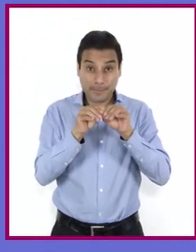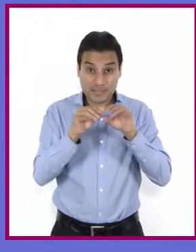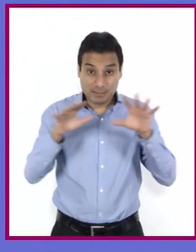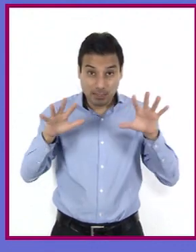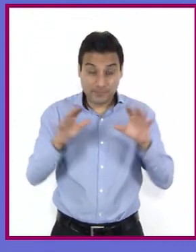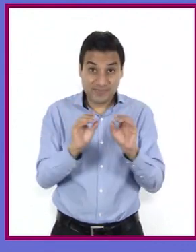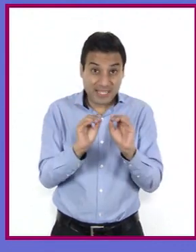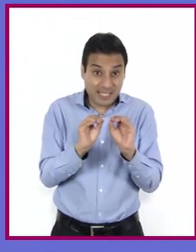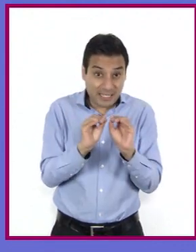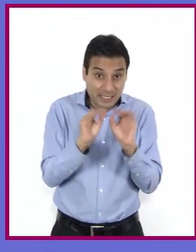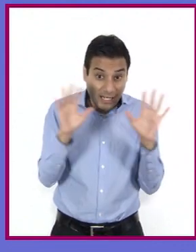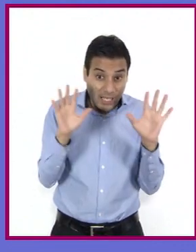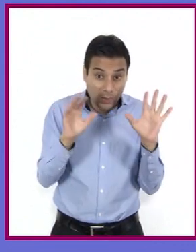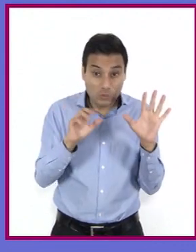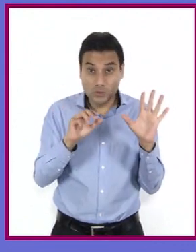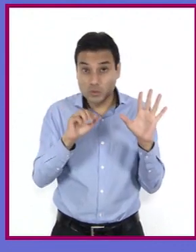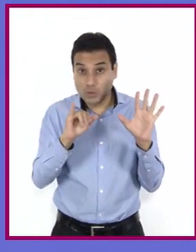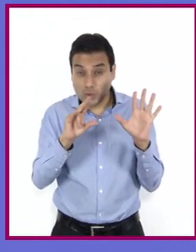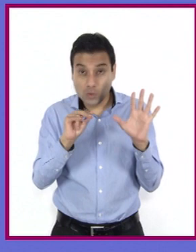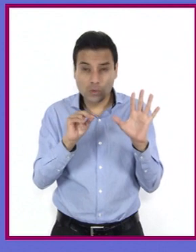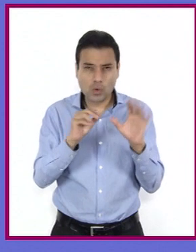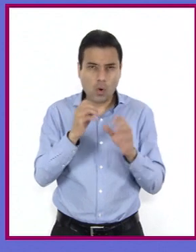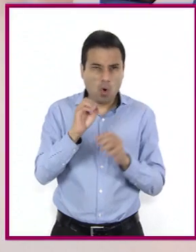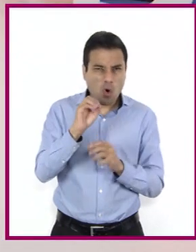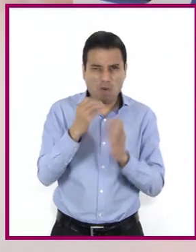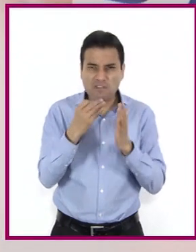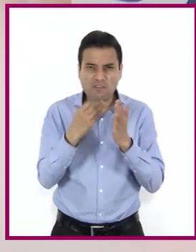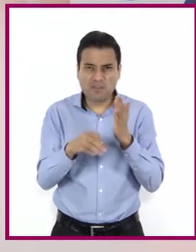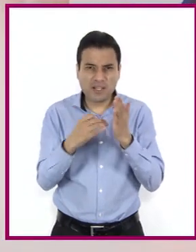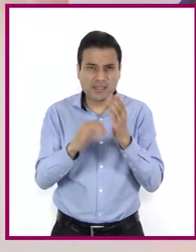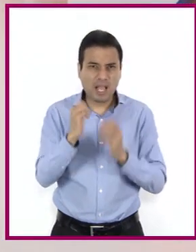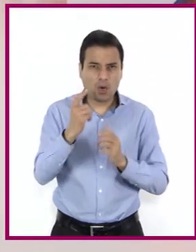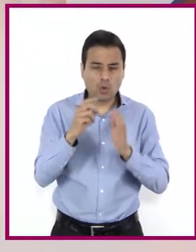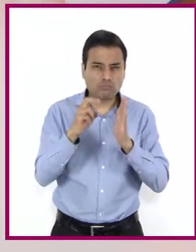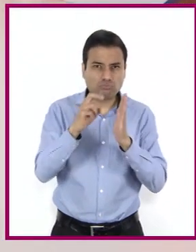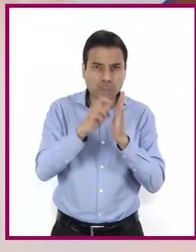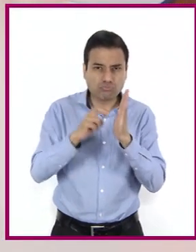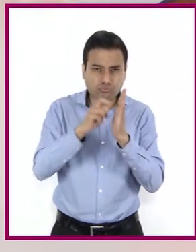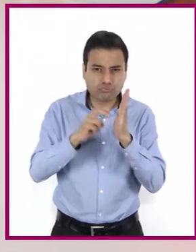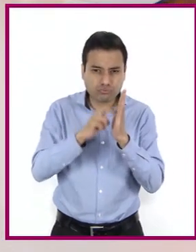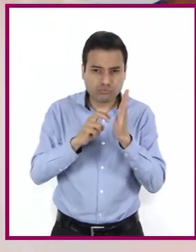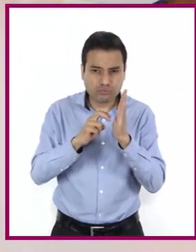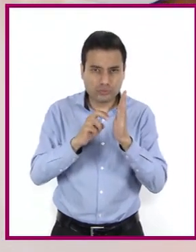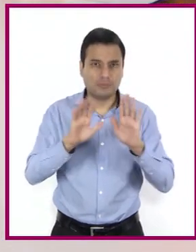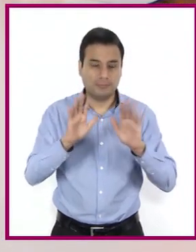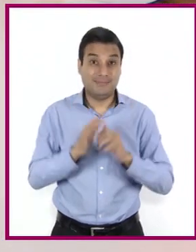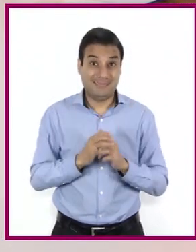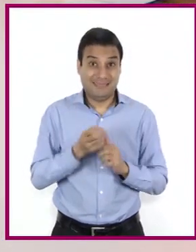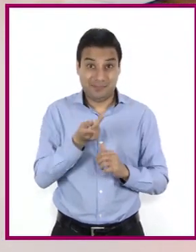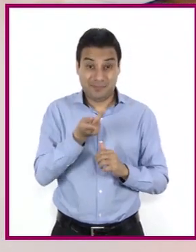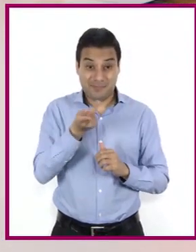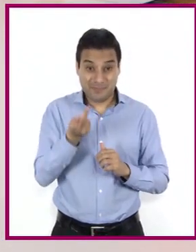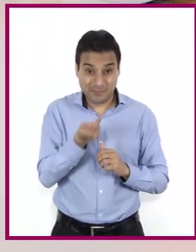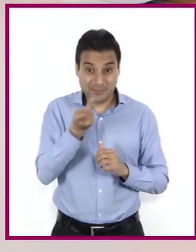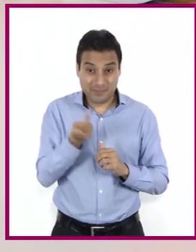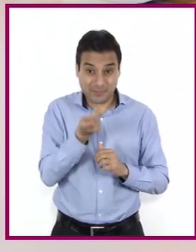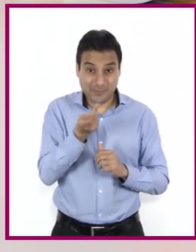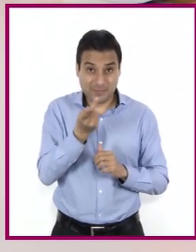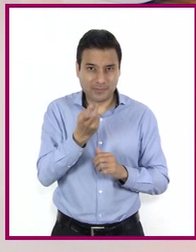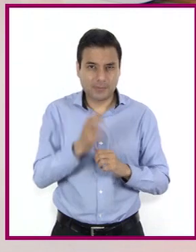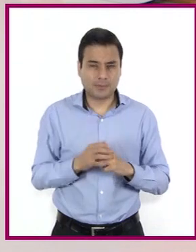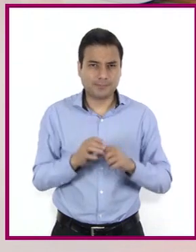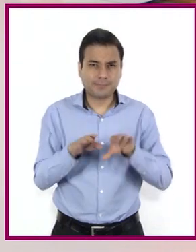requieren modificaciones para llegar al fin que persigue. En este tipo de encuestas, los participantes son